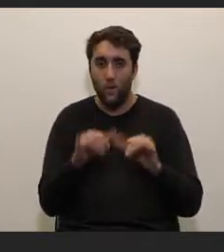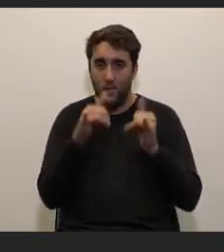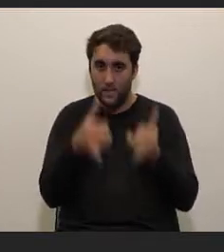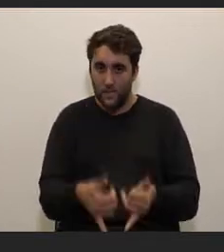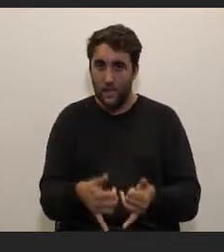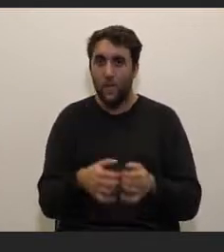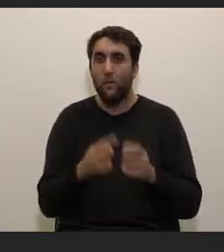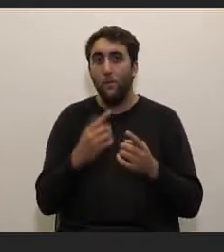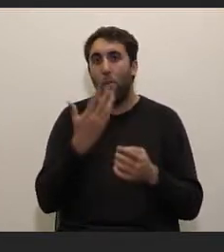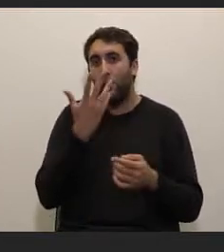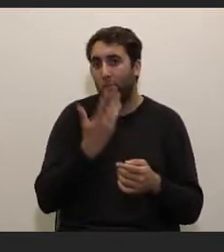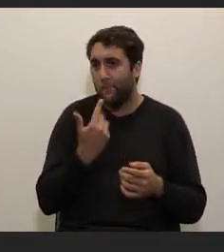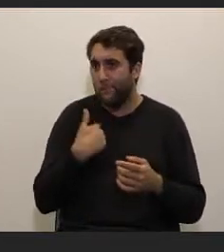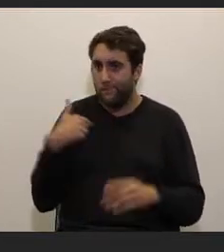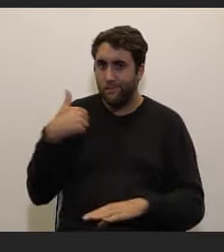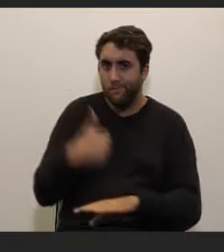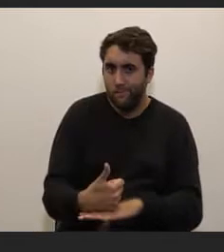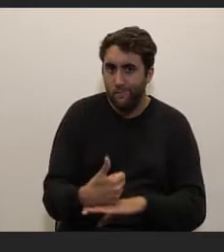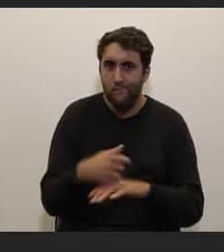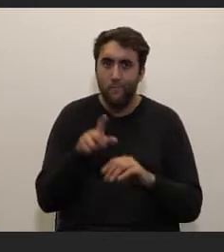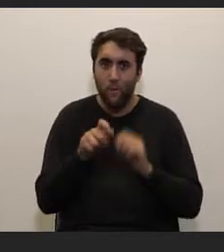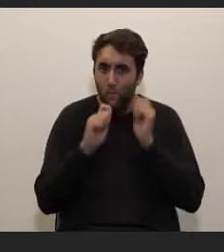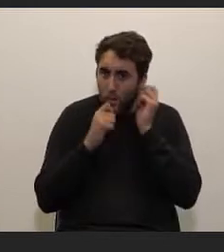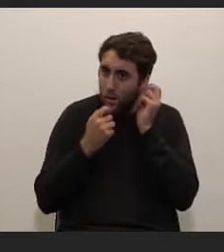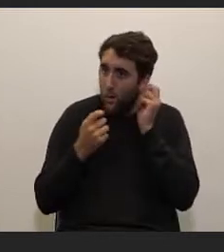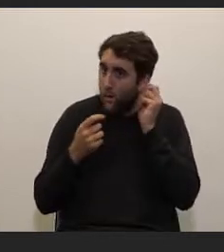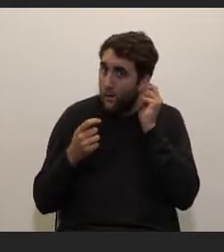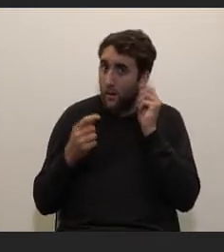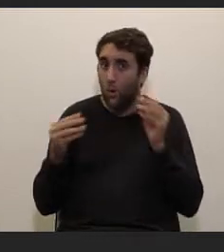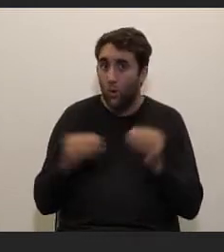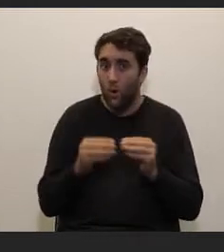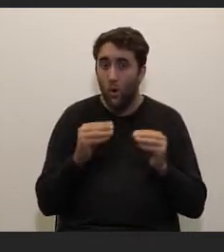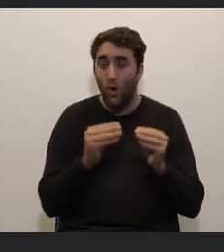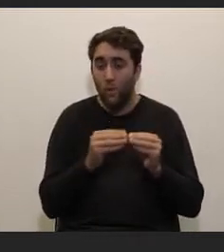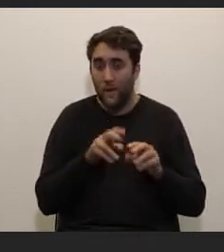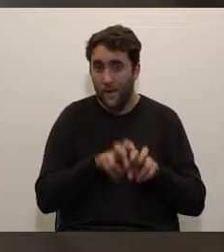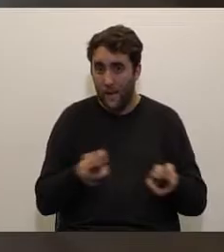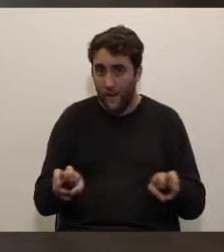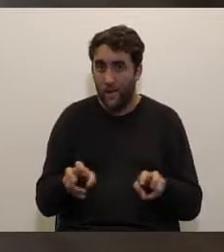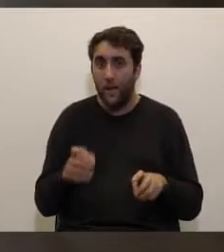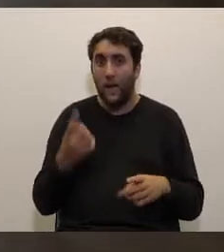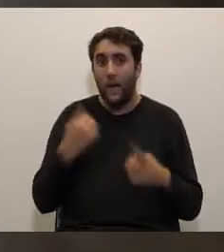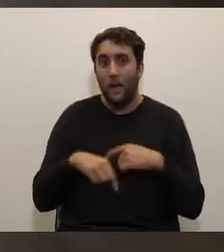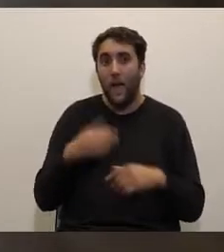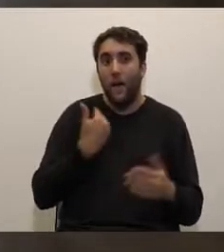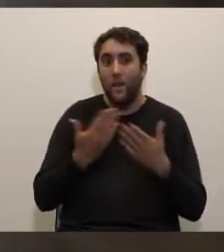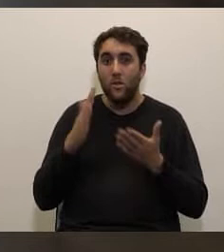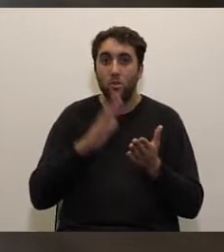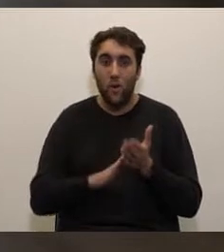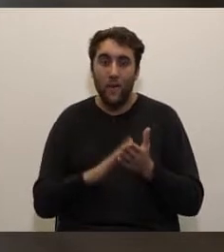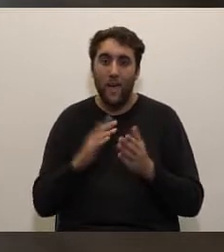es un gustazo estar acá, no solamente en el evento, sino con estas compañeras de mesa. Y bueno, hablando del activismo